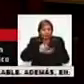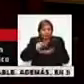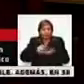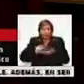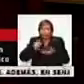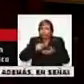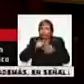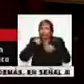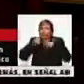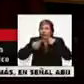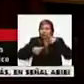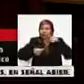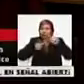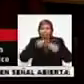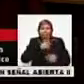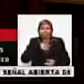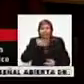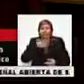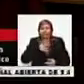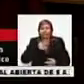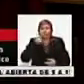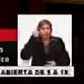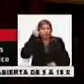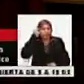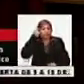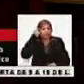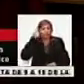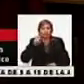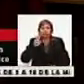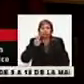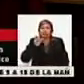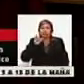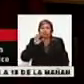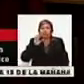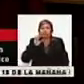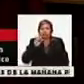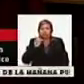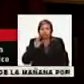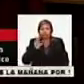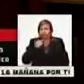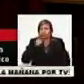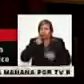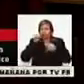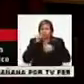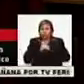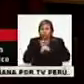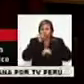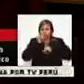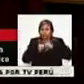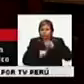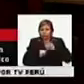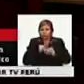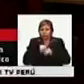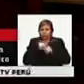viene transmitiendo los sentimientos y el pensamiento de Víctor Raúl Haya de la Torre a nivel nacional e